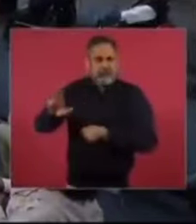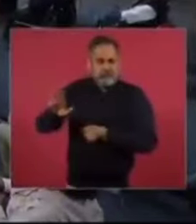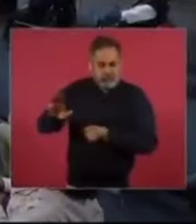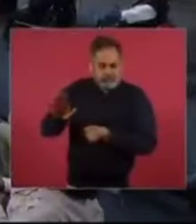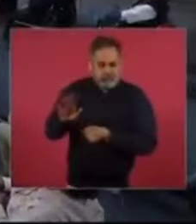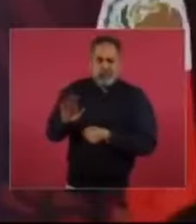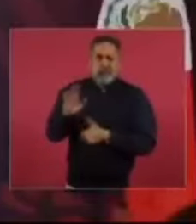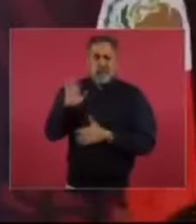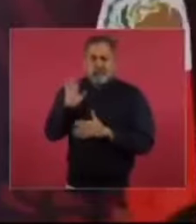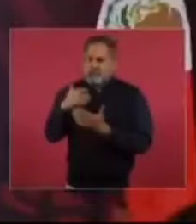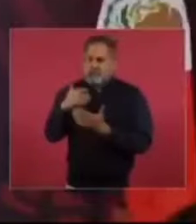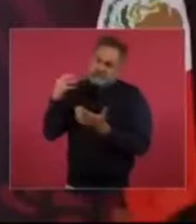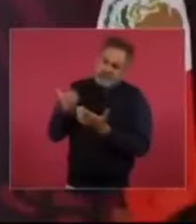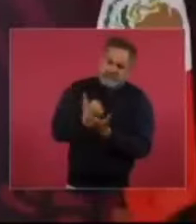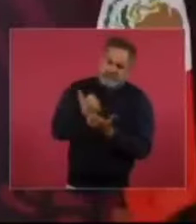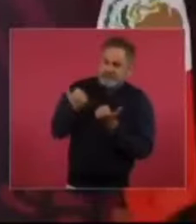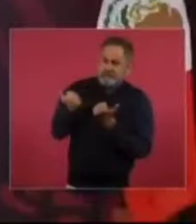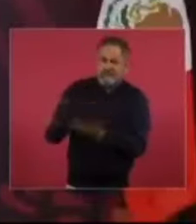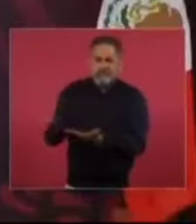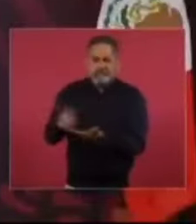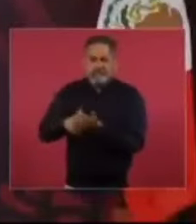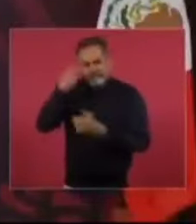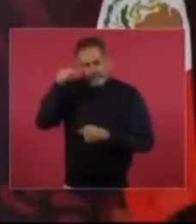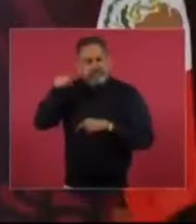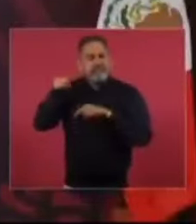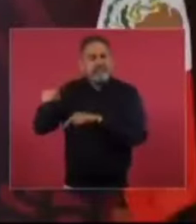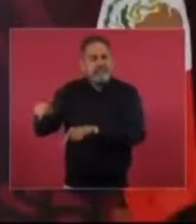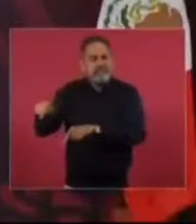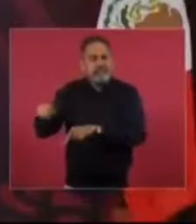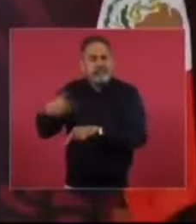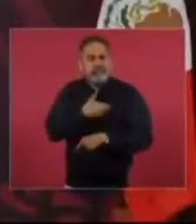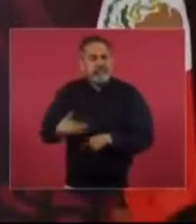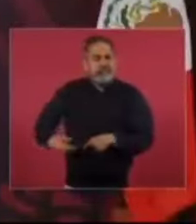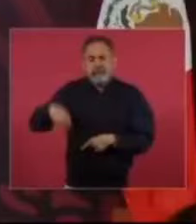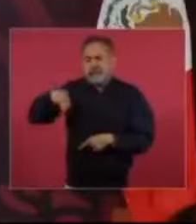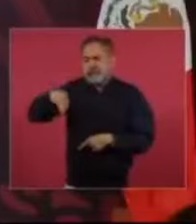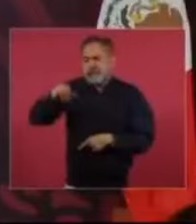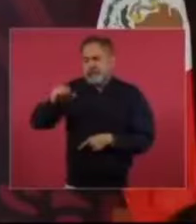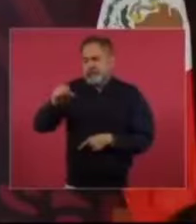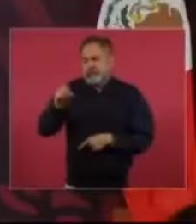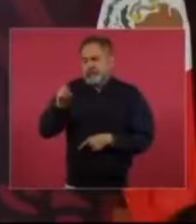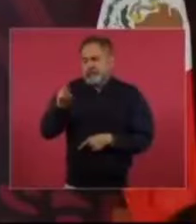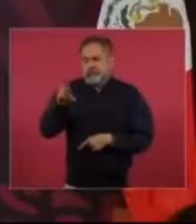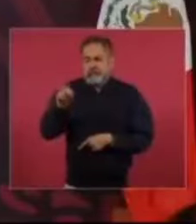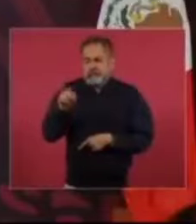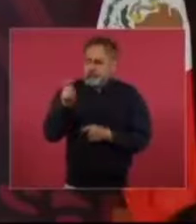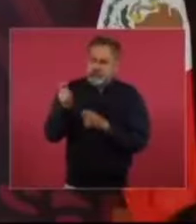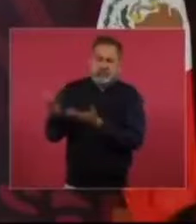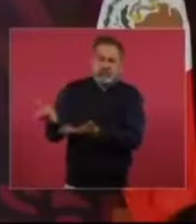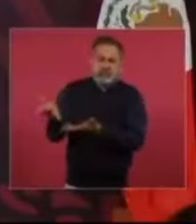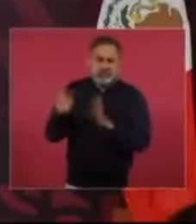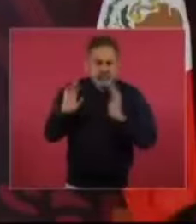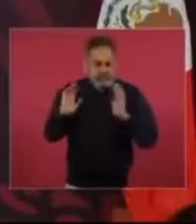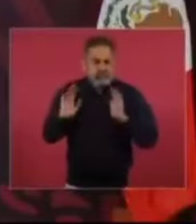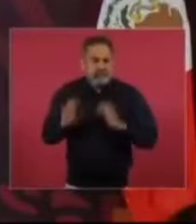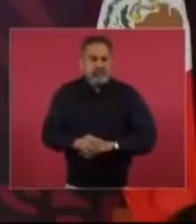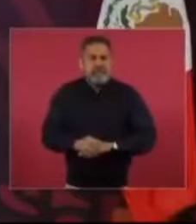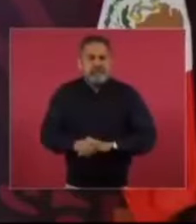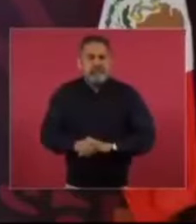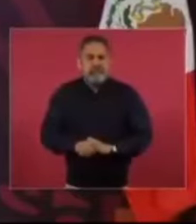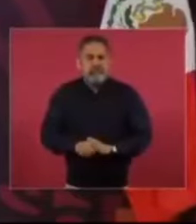la derecha gana, todo es legal, todo es democracia. Cuando la izquierda gana, siempre hay que cuestionarla. Esta situación me